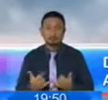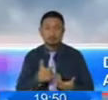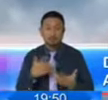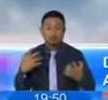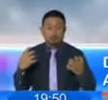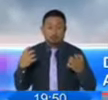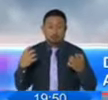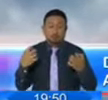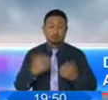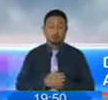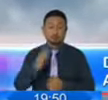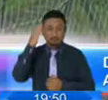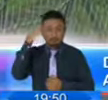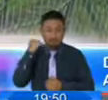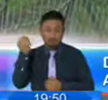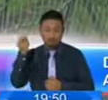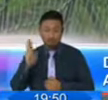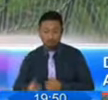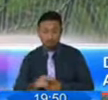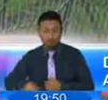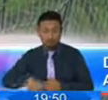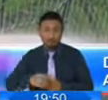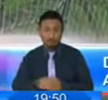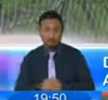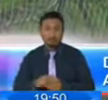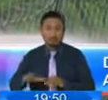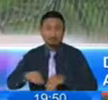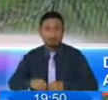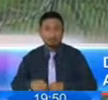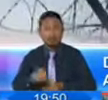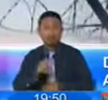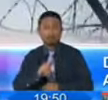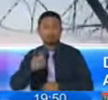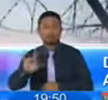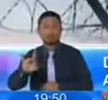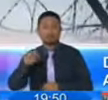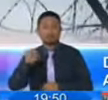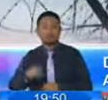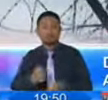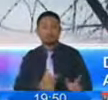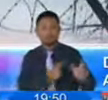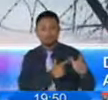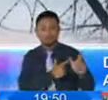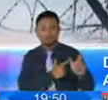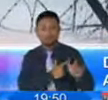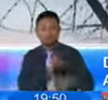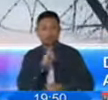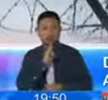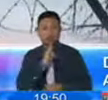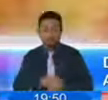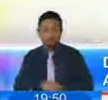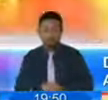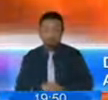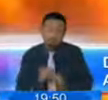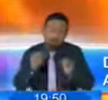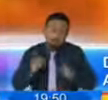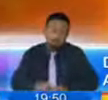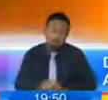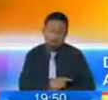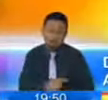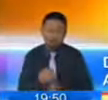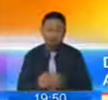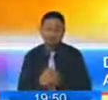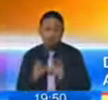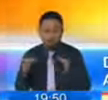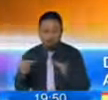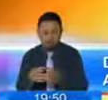tensión política, Corea del Sur, quien acoge en su territorio a 28.000 soldados norteamericanos, ve la posibilidad de crear un